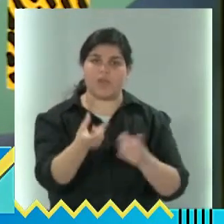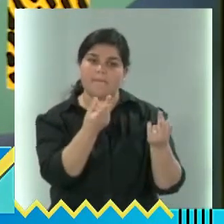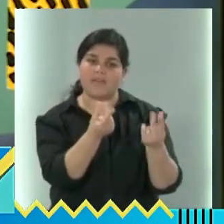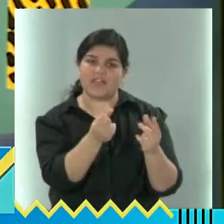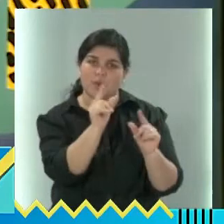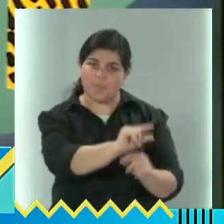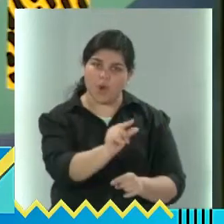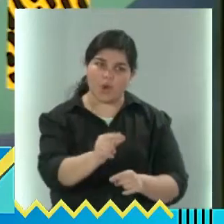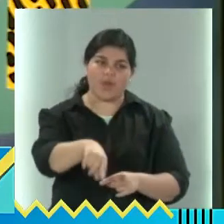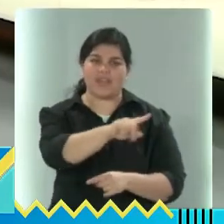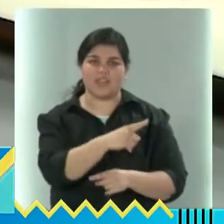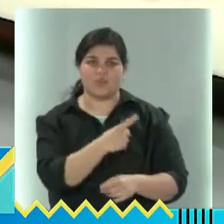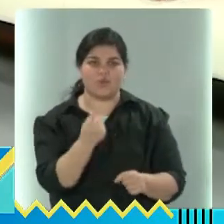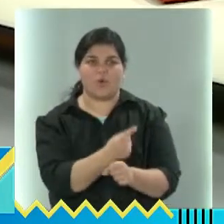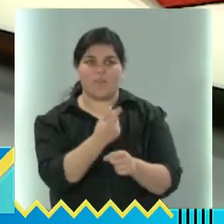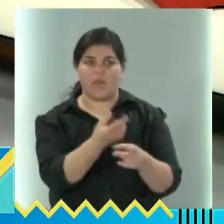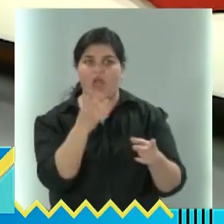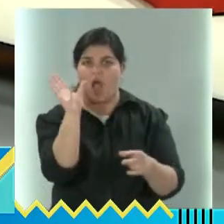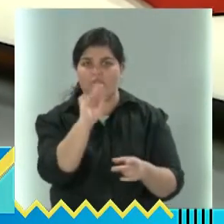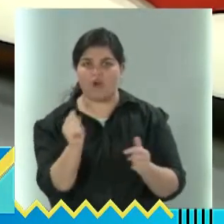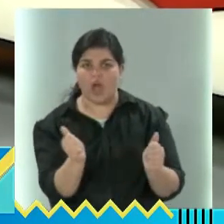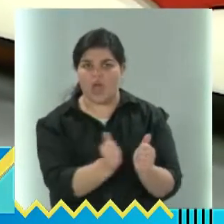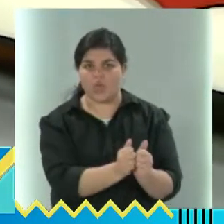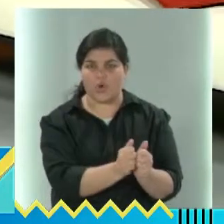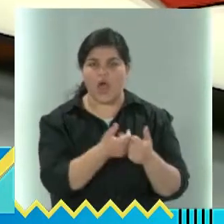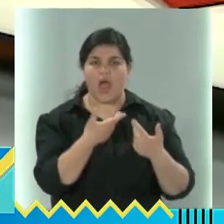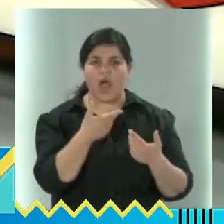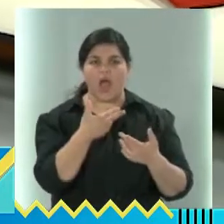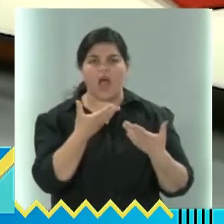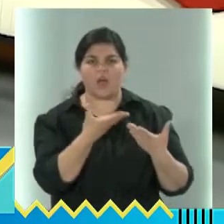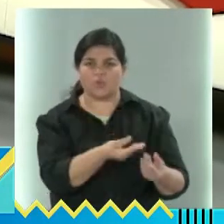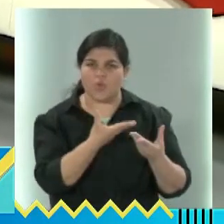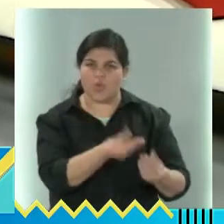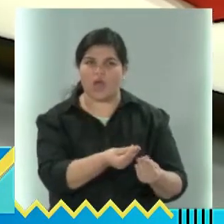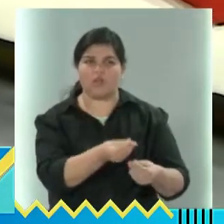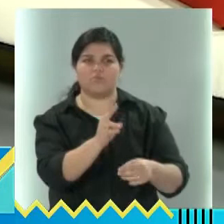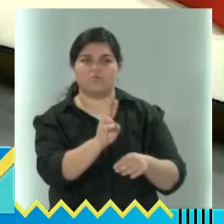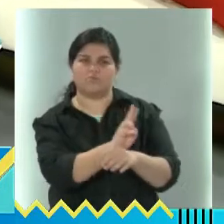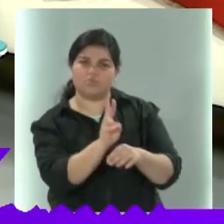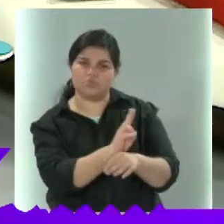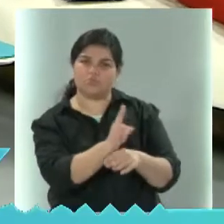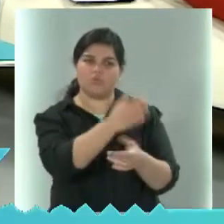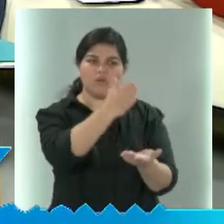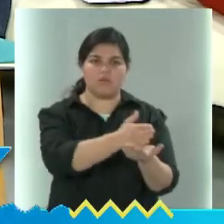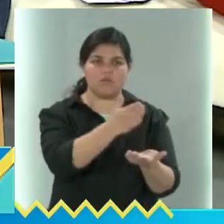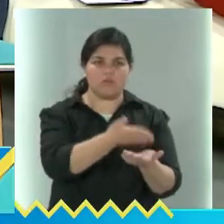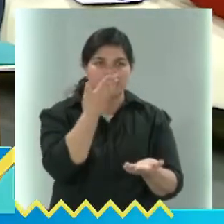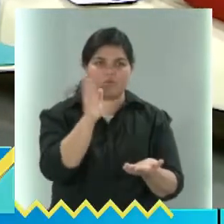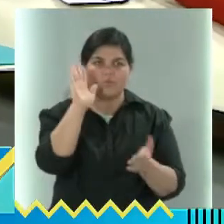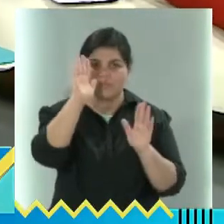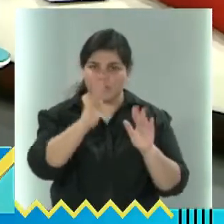menos posibilidades de tener un abogado que le pueda asesorar, que lo pueda custodiar, que sus derechos no estén vulnerados, porque el